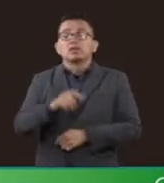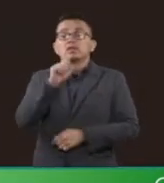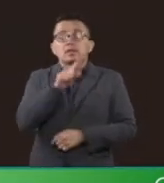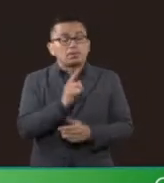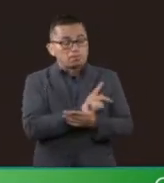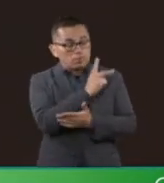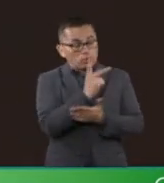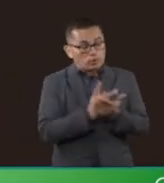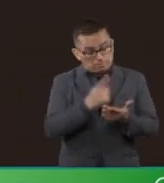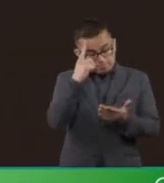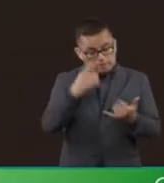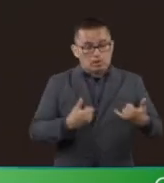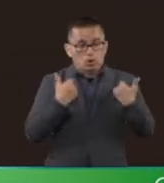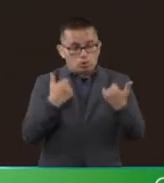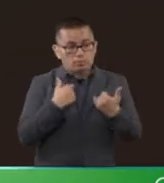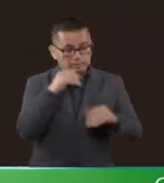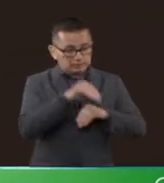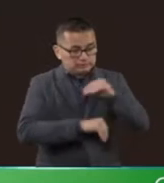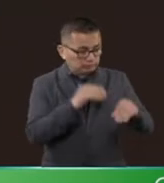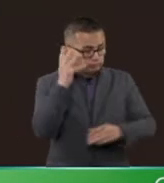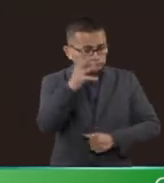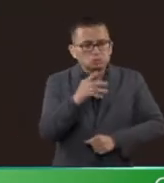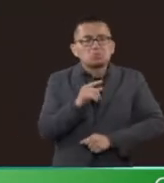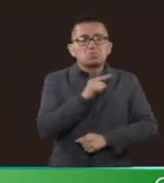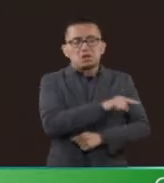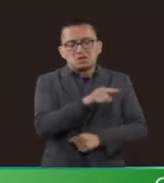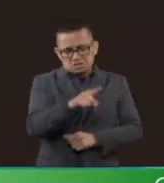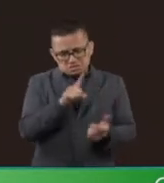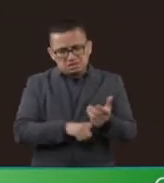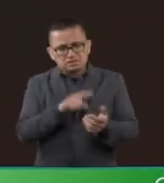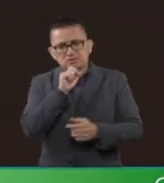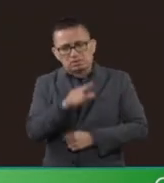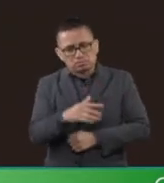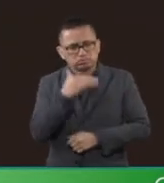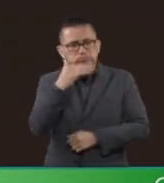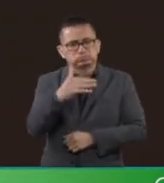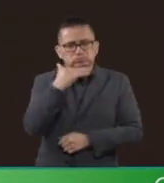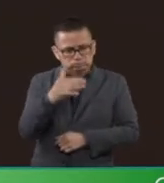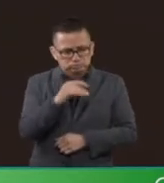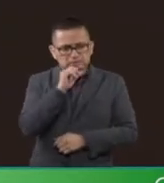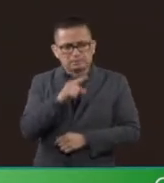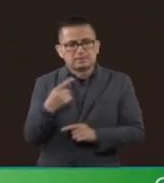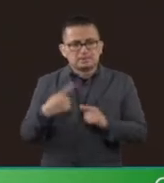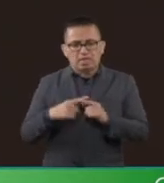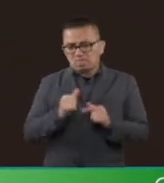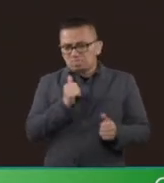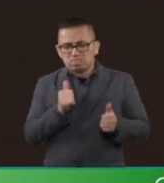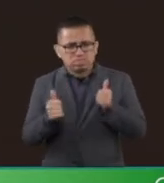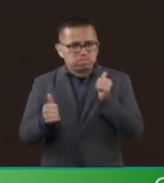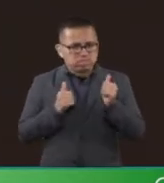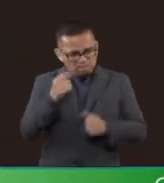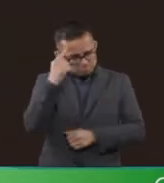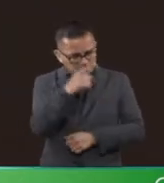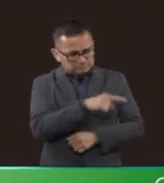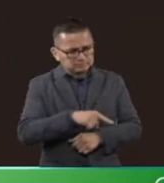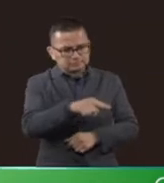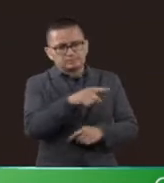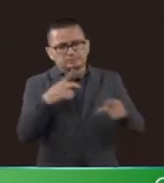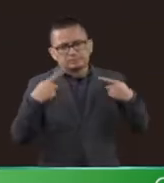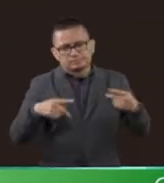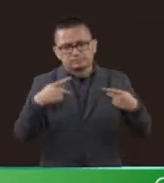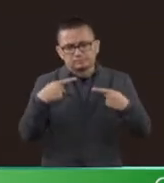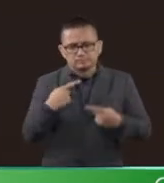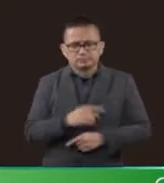Futuro, donde se presentaron casos similares de corrupción y abuso de los coyotes a nuestra gente más